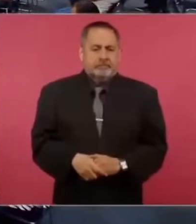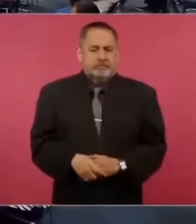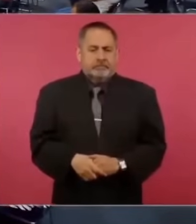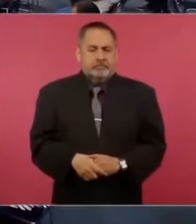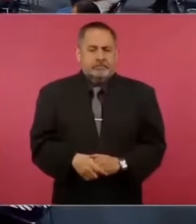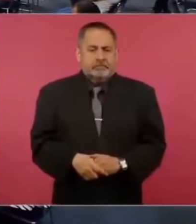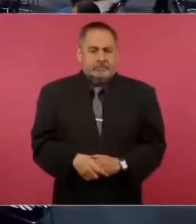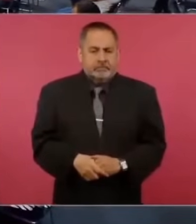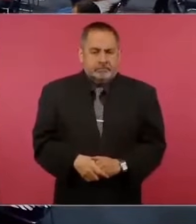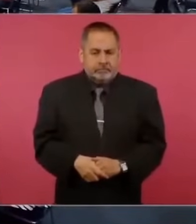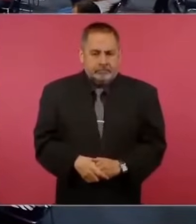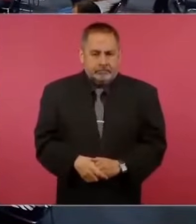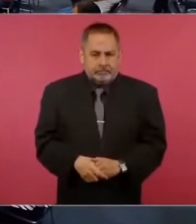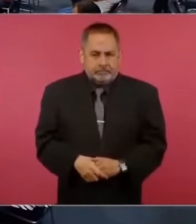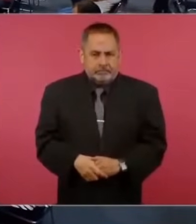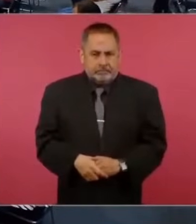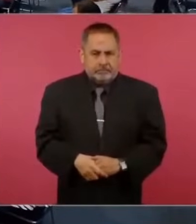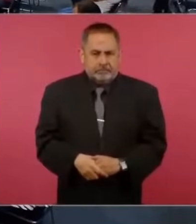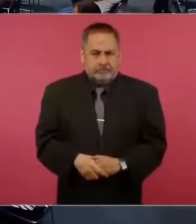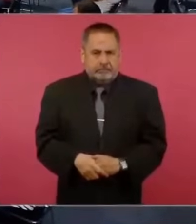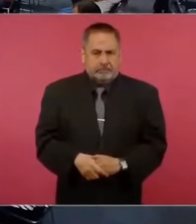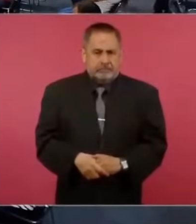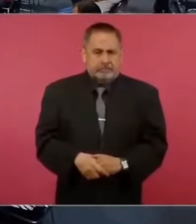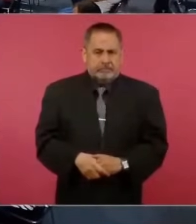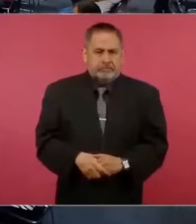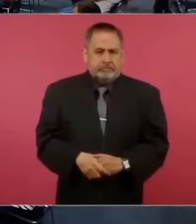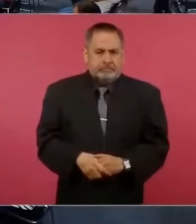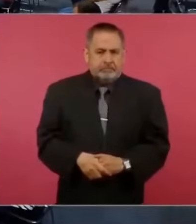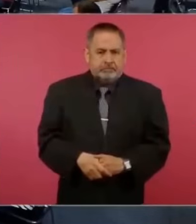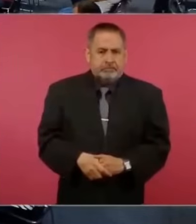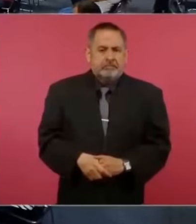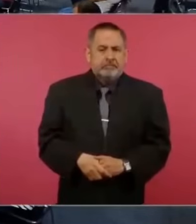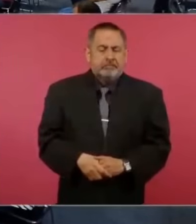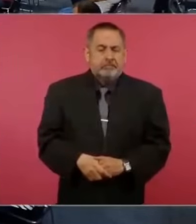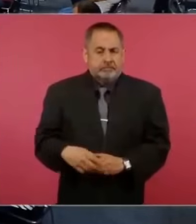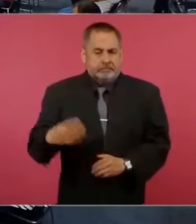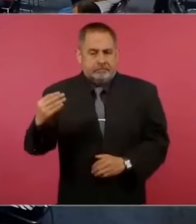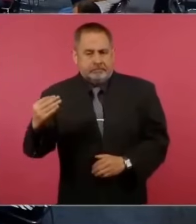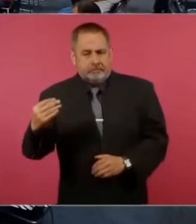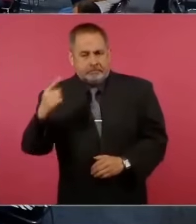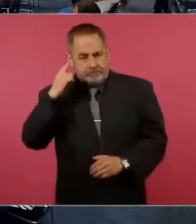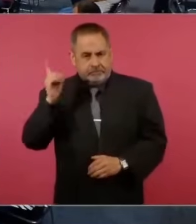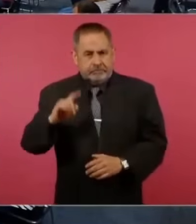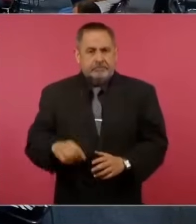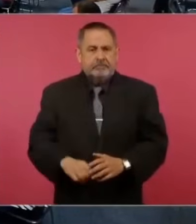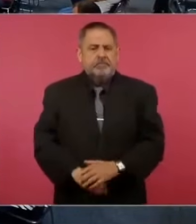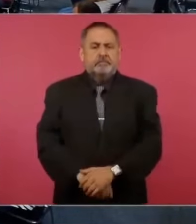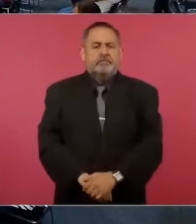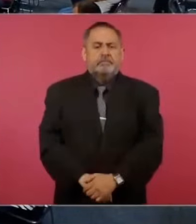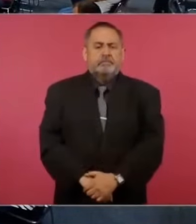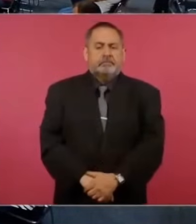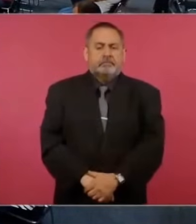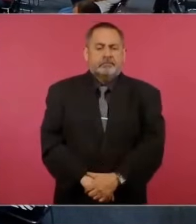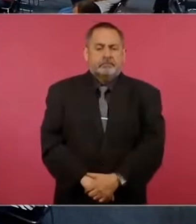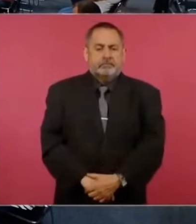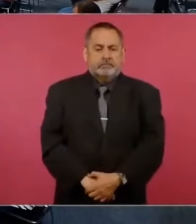No van a emitir medidas contra Ecuador tras el asalto a la embajada en México, presidente. ¿Qué